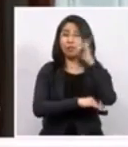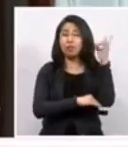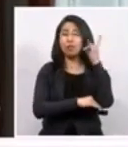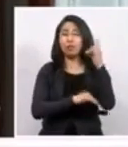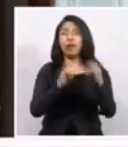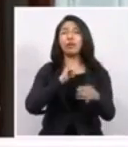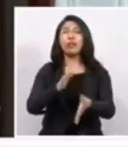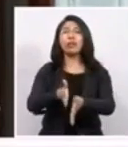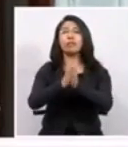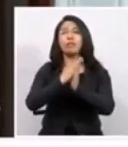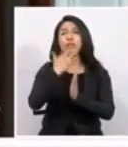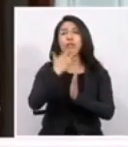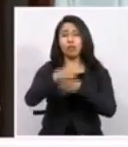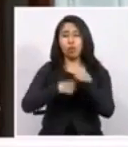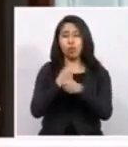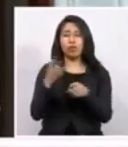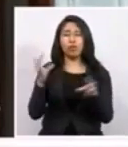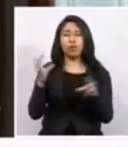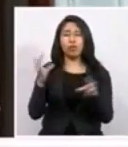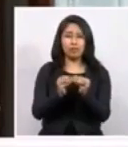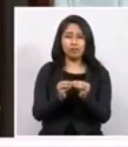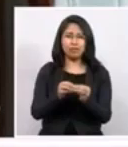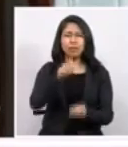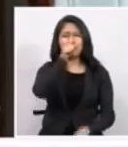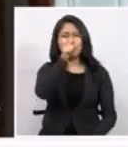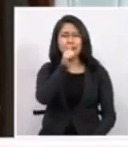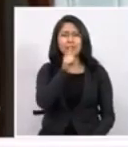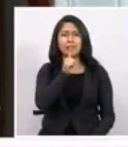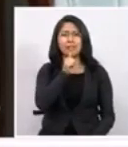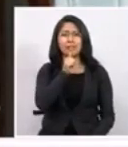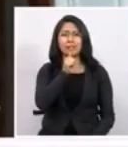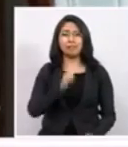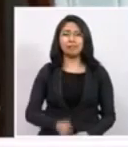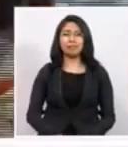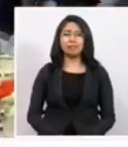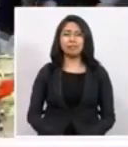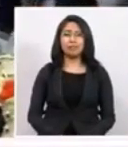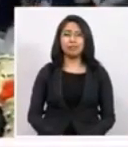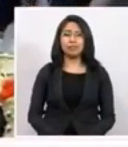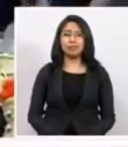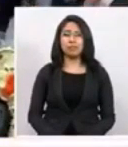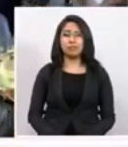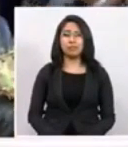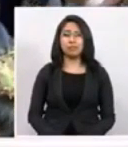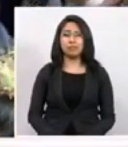pido 5 años más de paciencia y tolerancia.